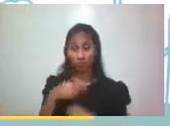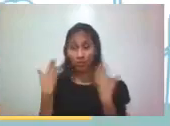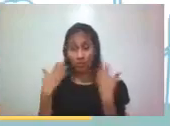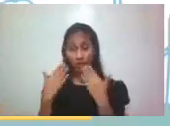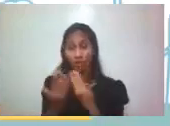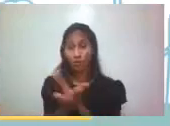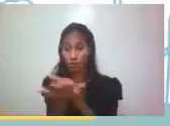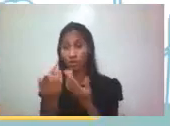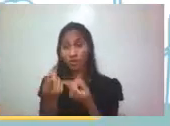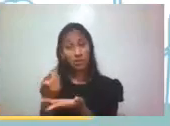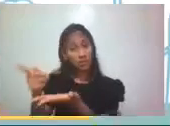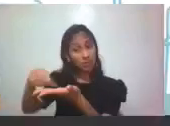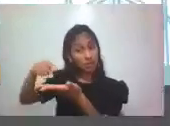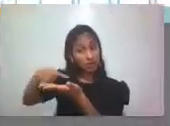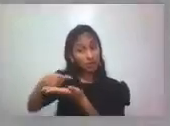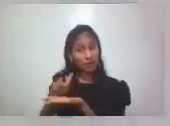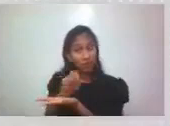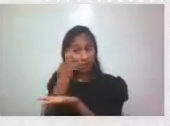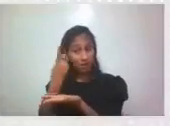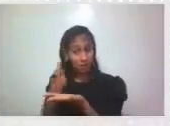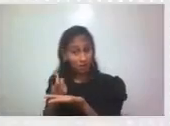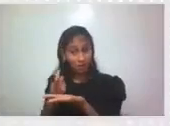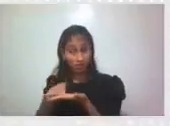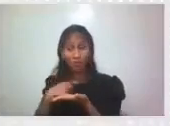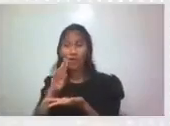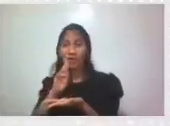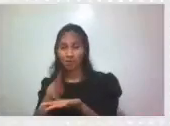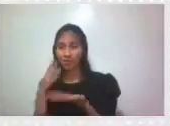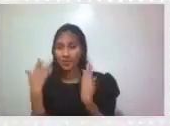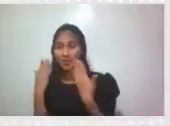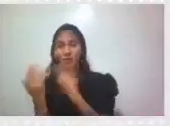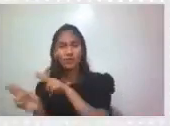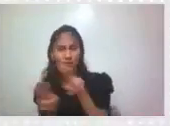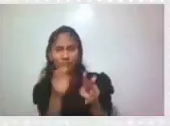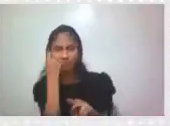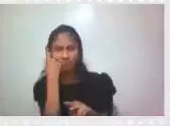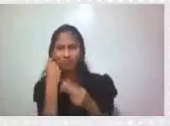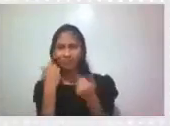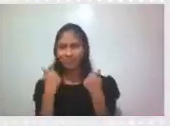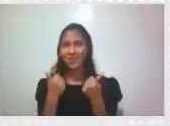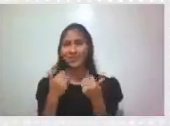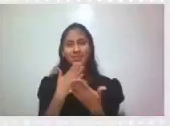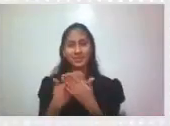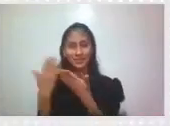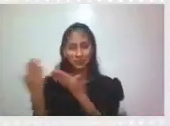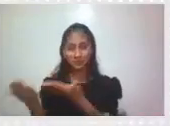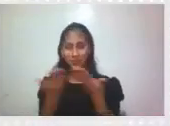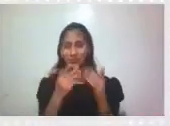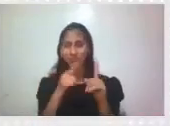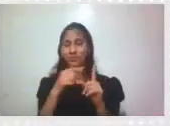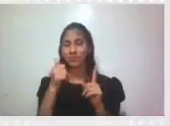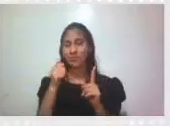clarificado las dos preguntas que me corresponden. Gracias y adelante, Alberto.